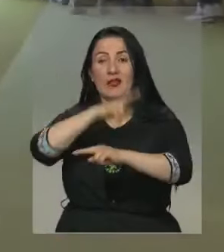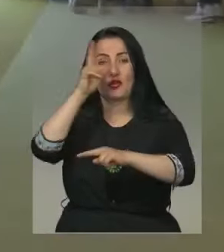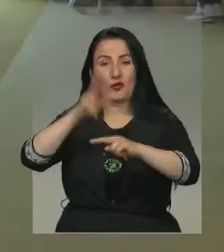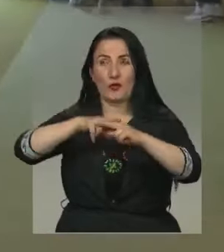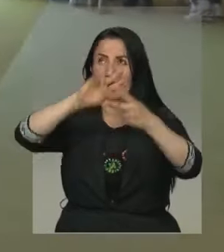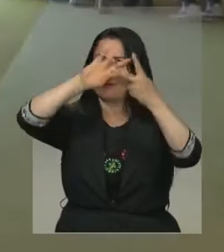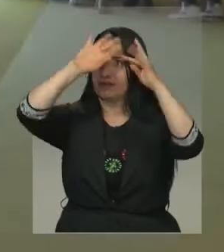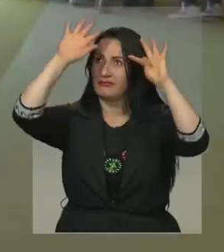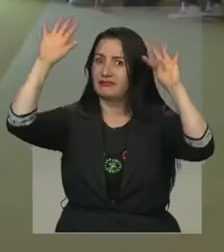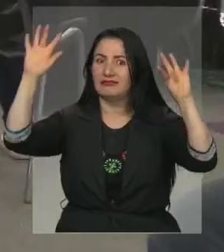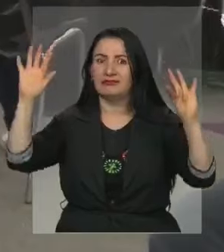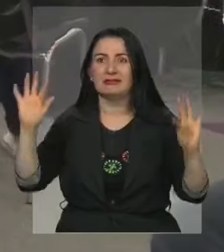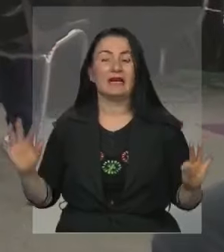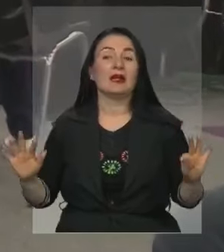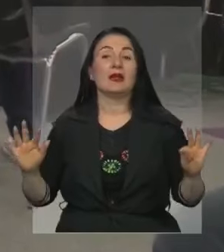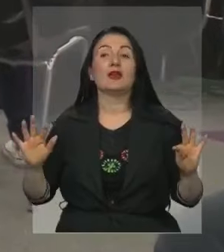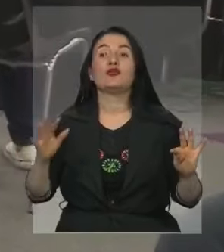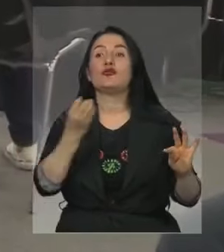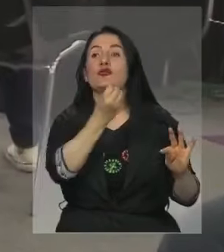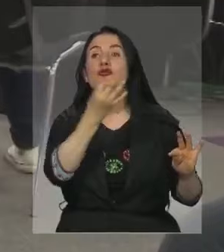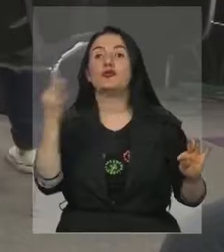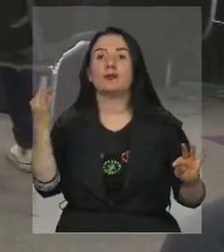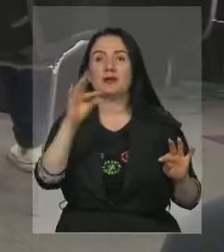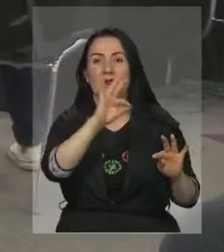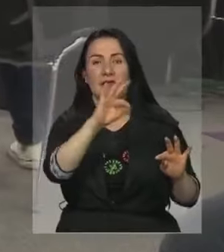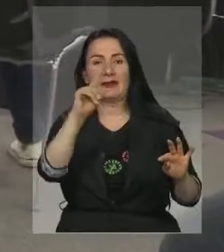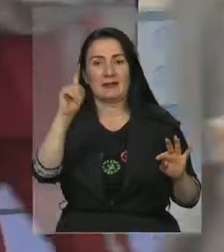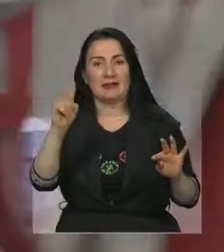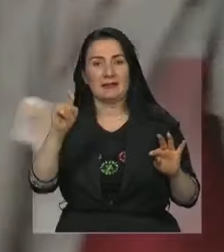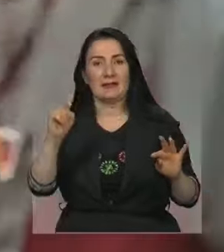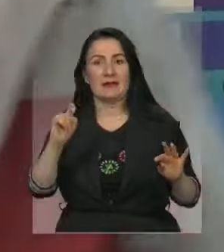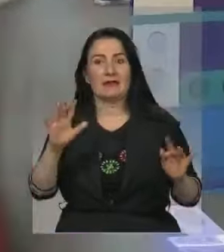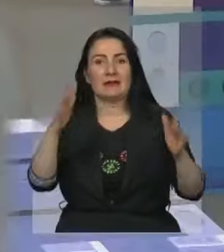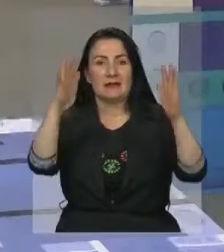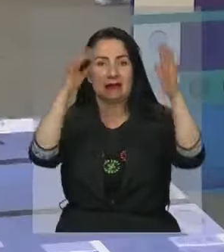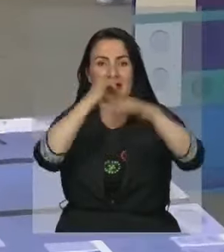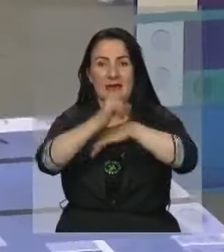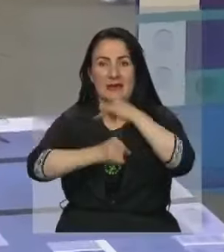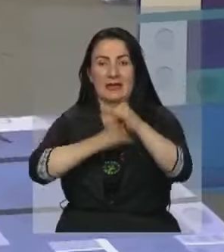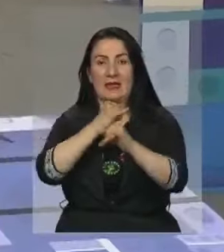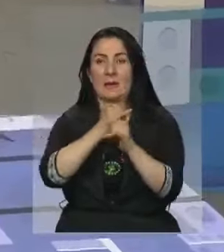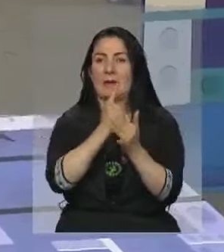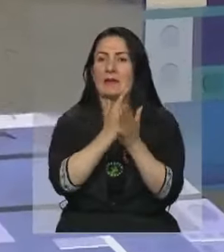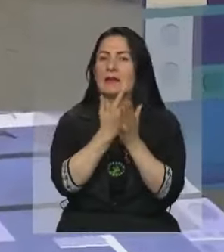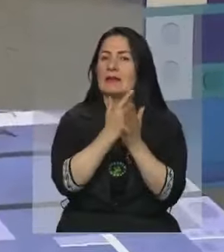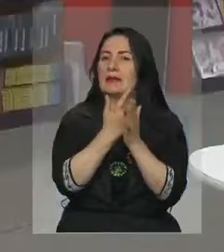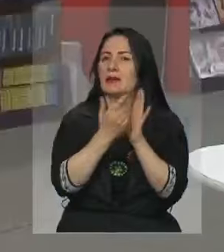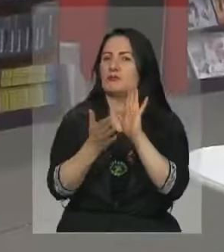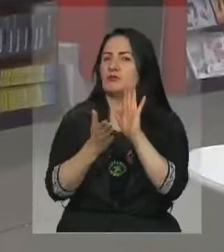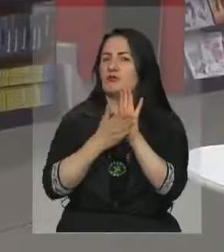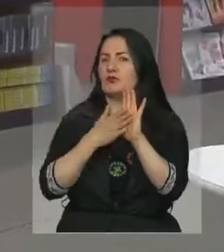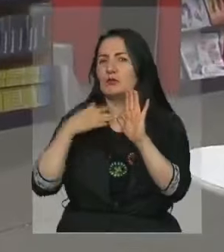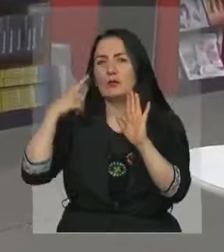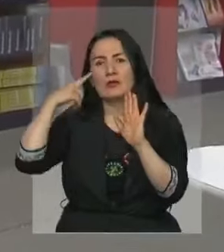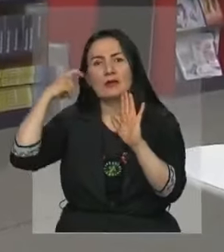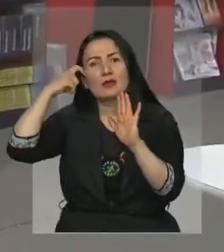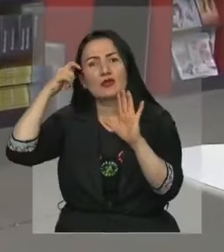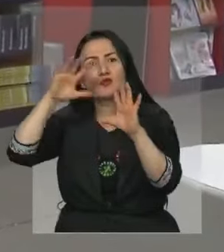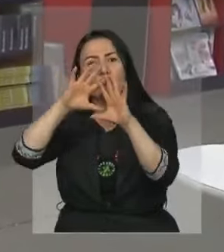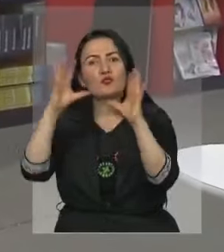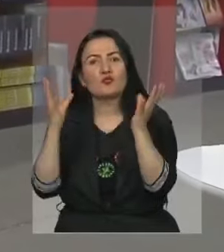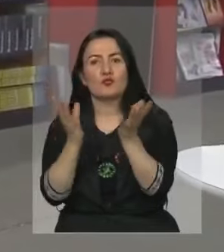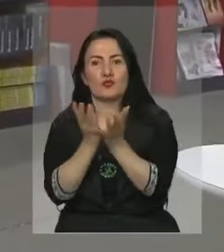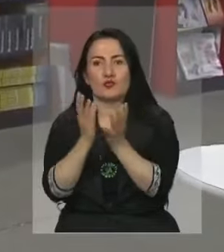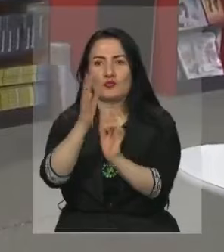será el lema que enmarcará la versión número 36 de la Feria Internacional del Libro, justamente por los retos que vive el mundo